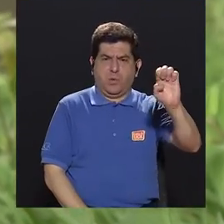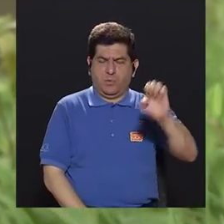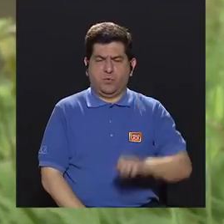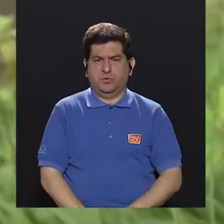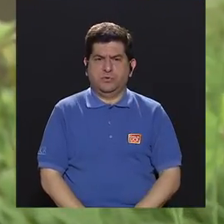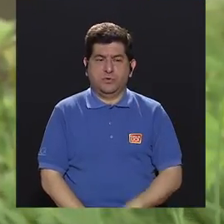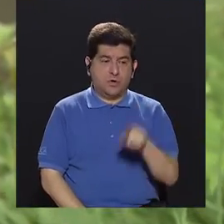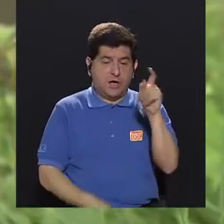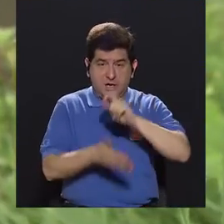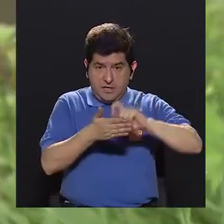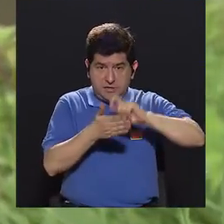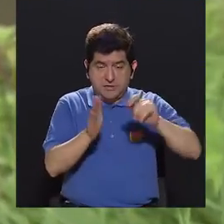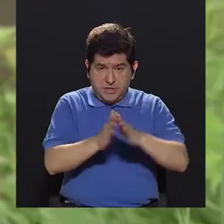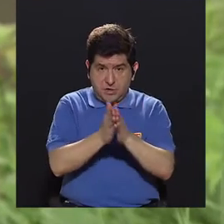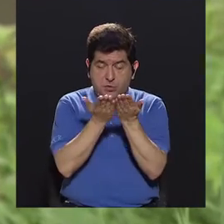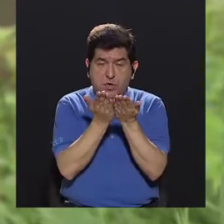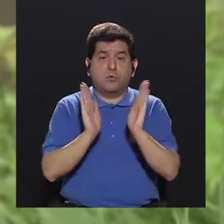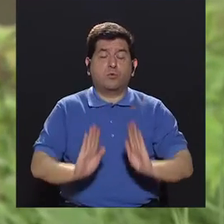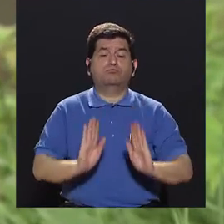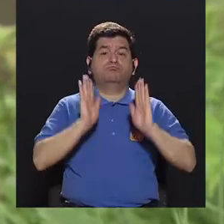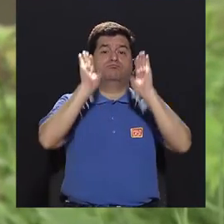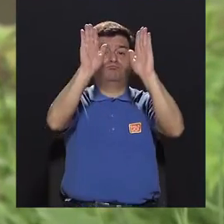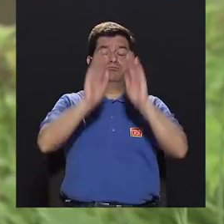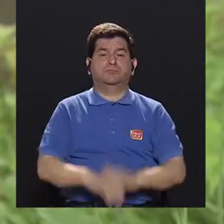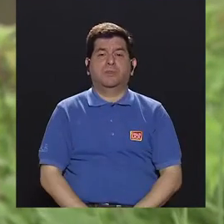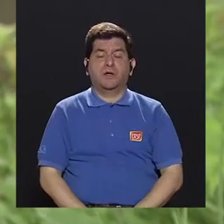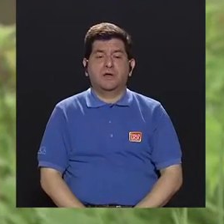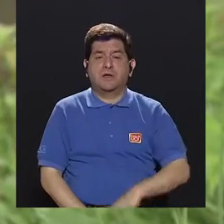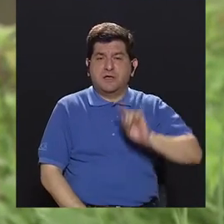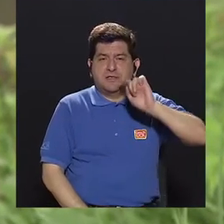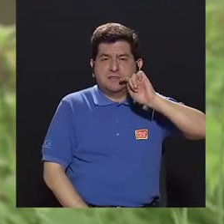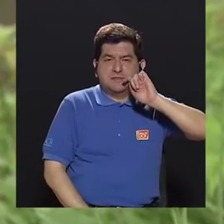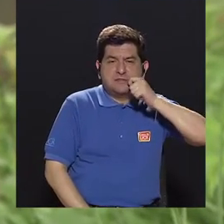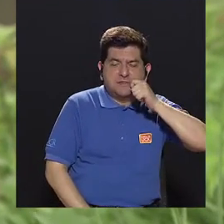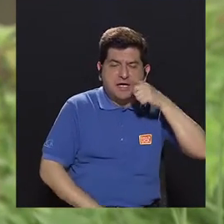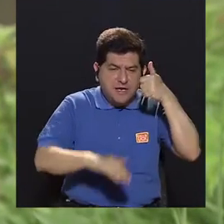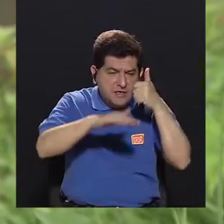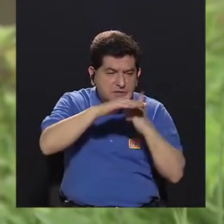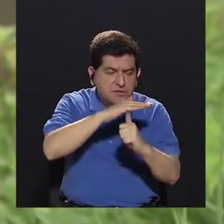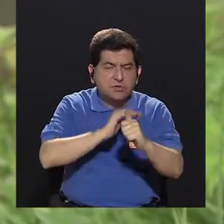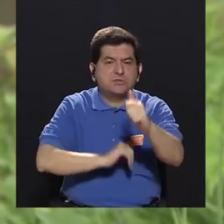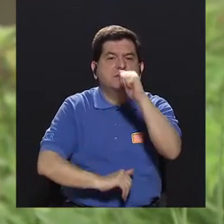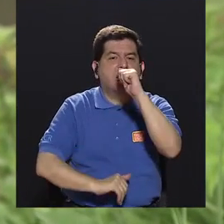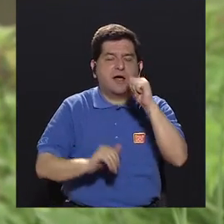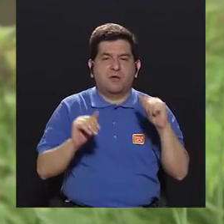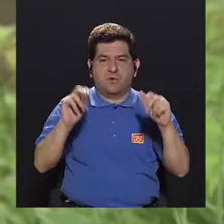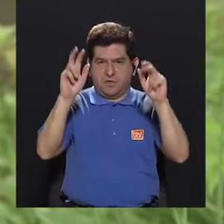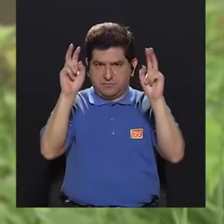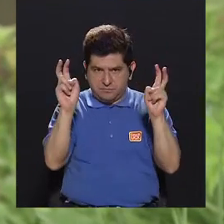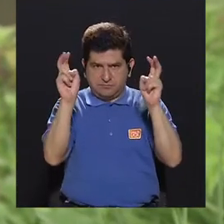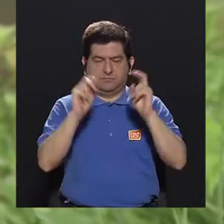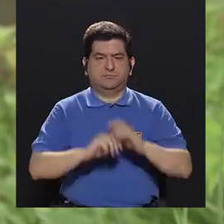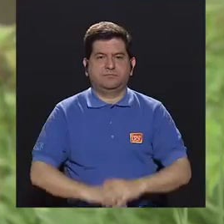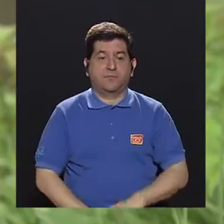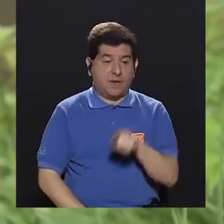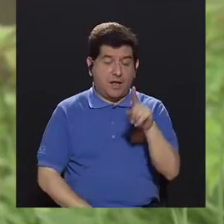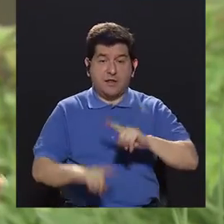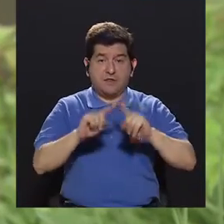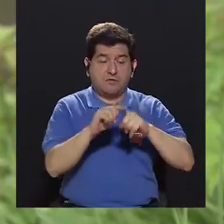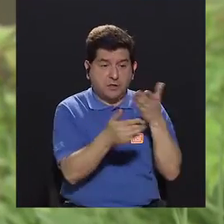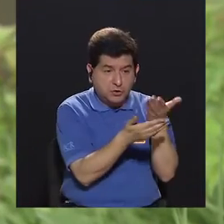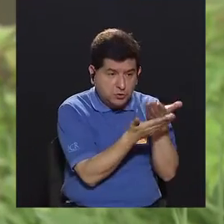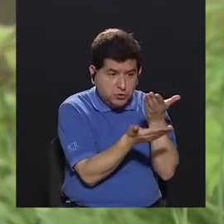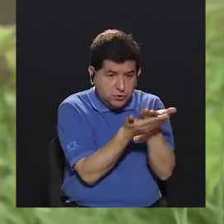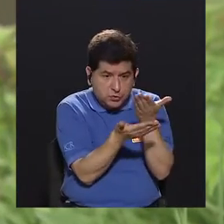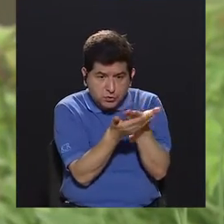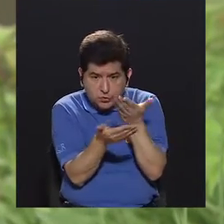por acá, pero es autor de un libro maravilloso que se llama Los secretos ocultos del agua, y él hizo varias